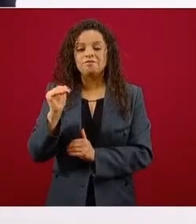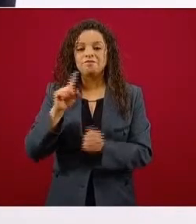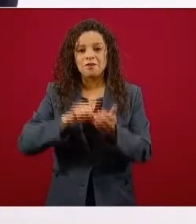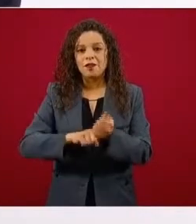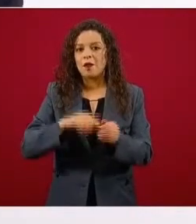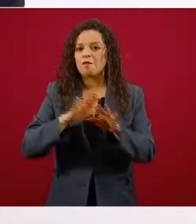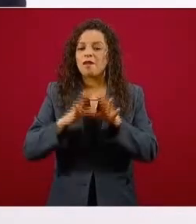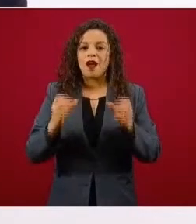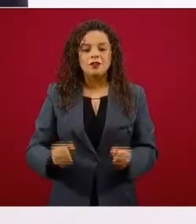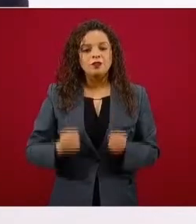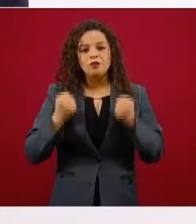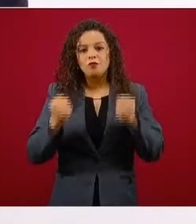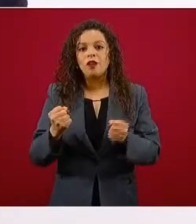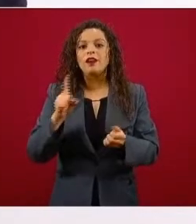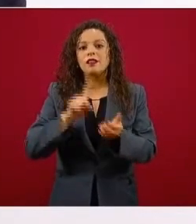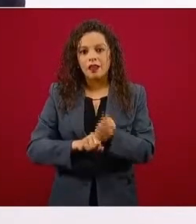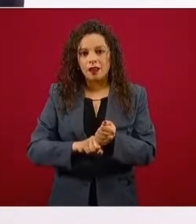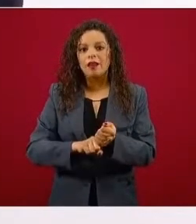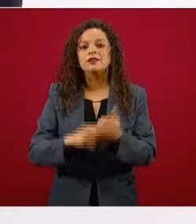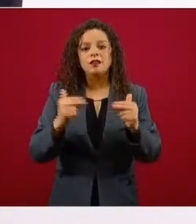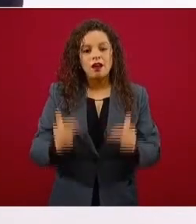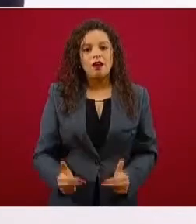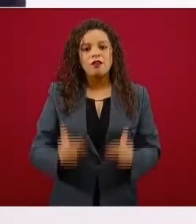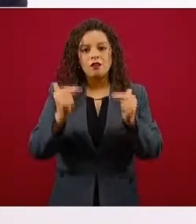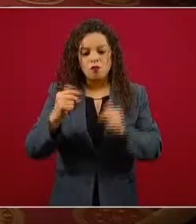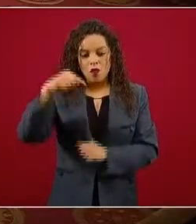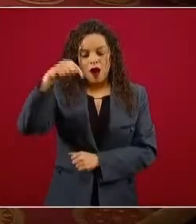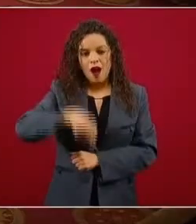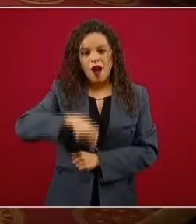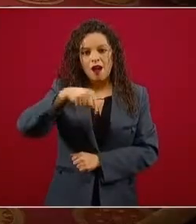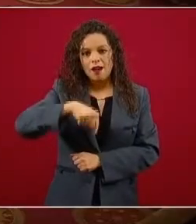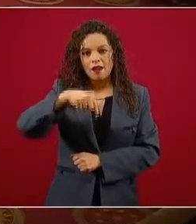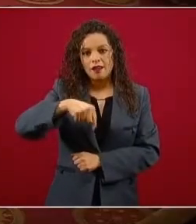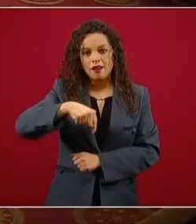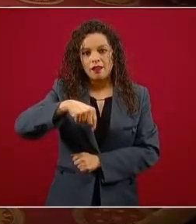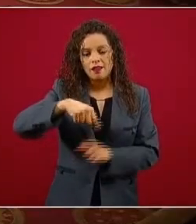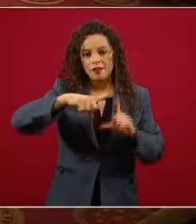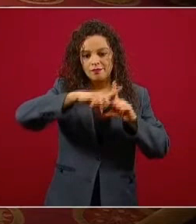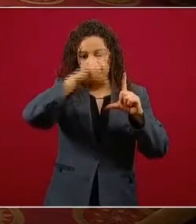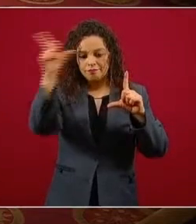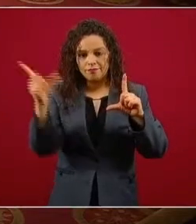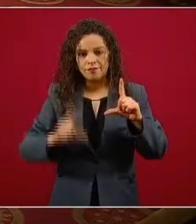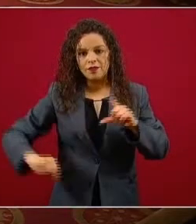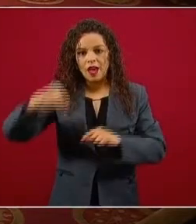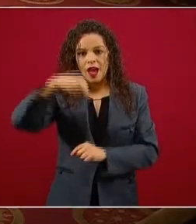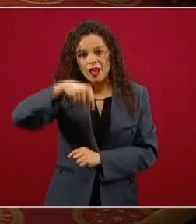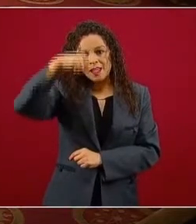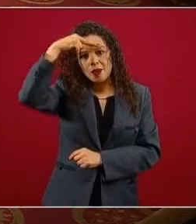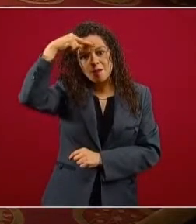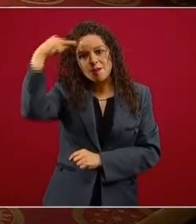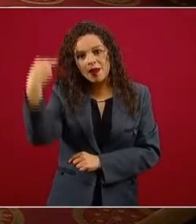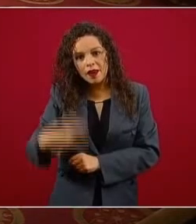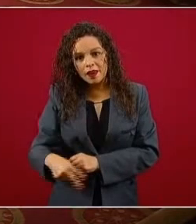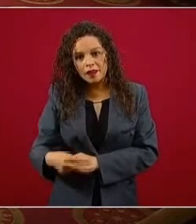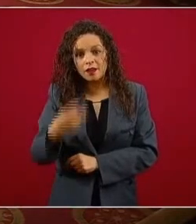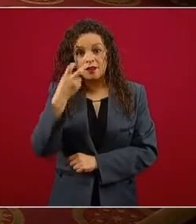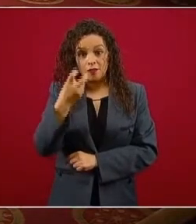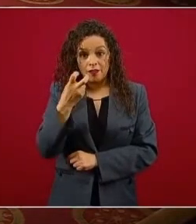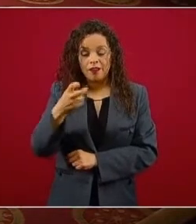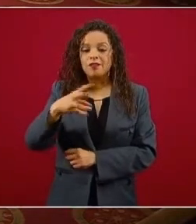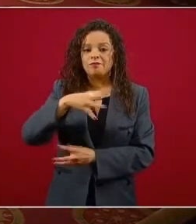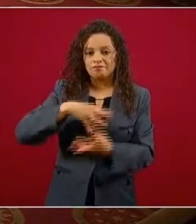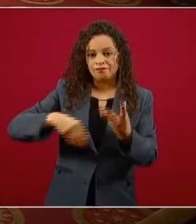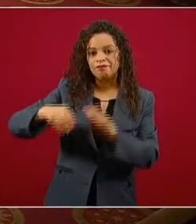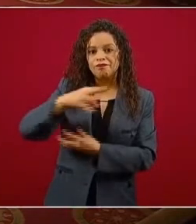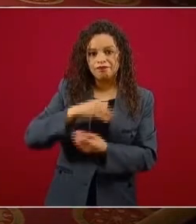el mercado nacional, el mercado interno, lo que a su vez mejora el panorama para